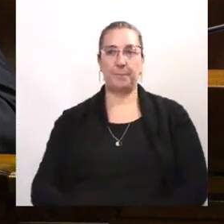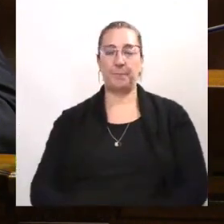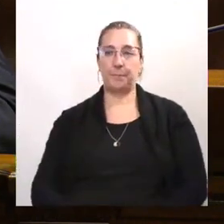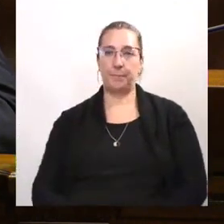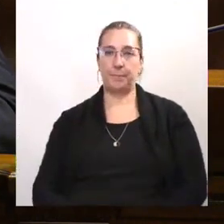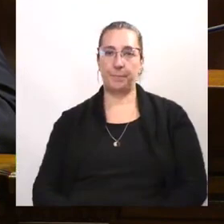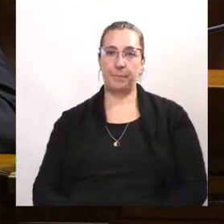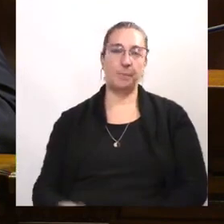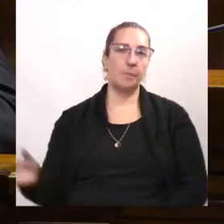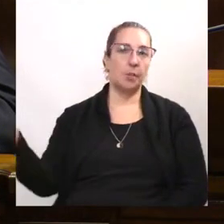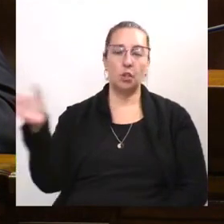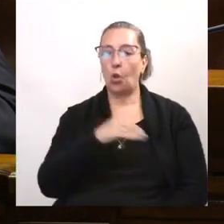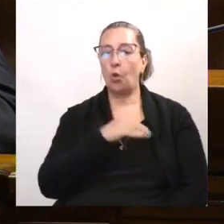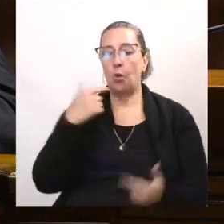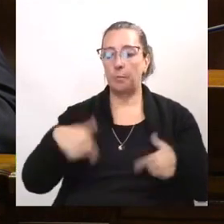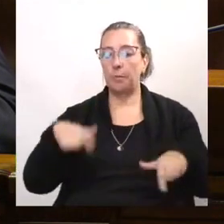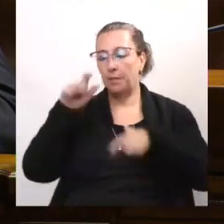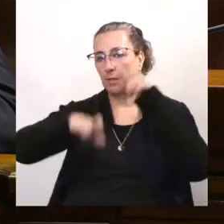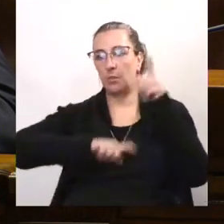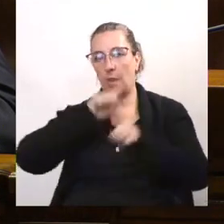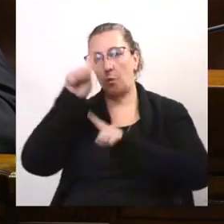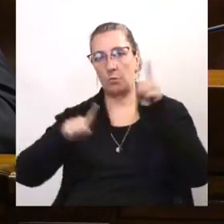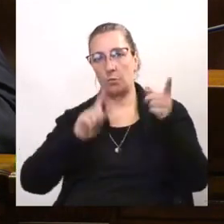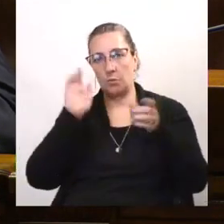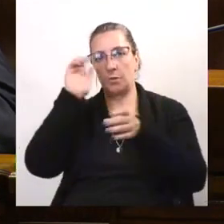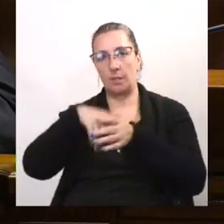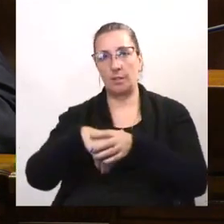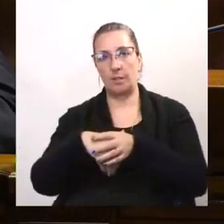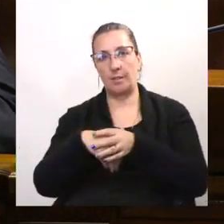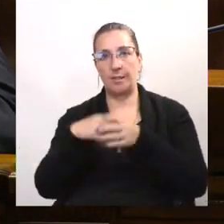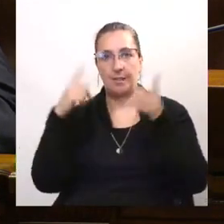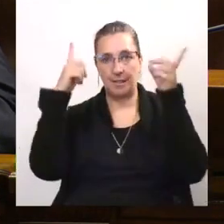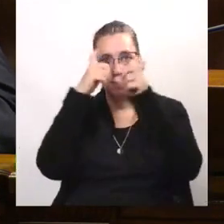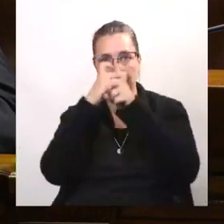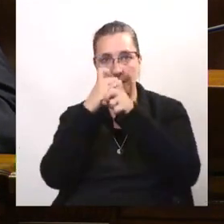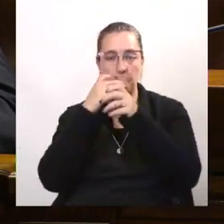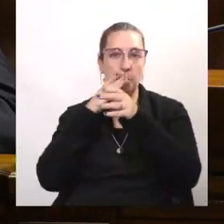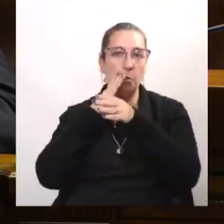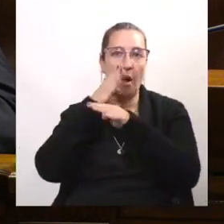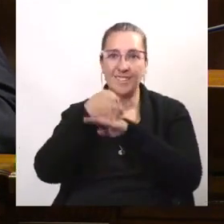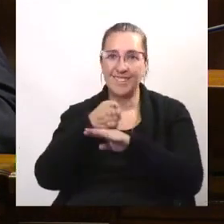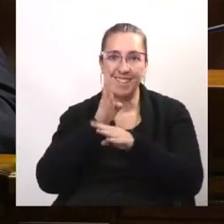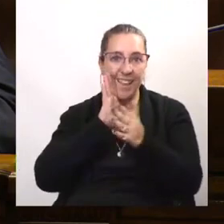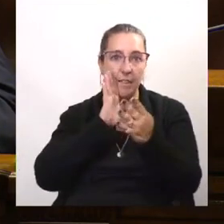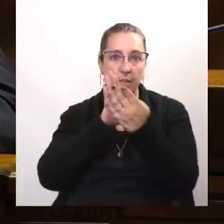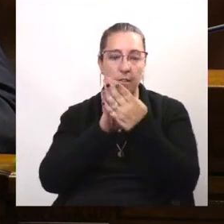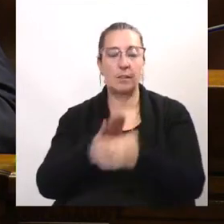los ministros y algunos integrantes del Departamento Jurídico de la Corte es difícil que uno acceda directamente.